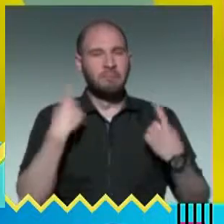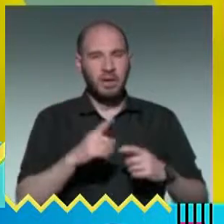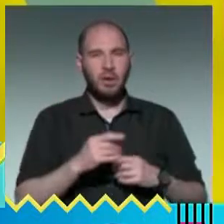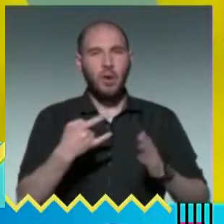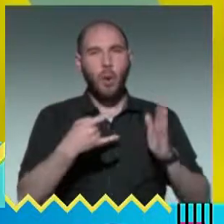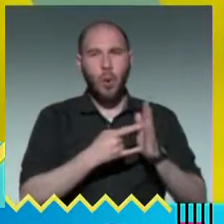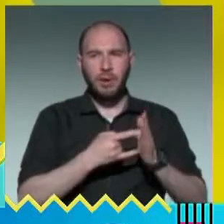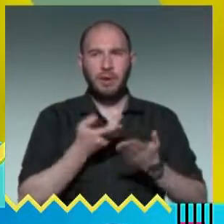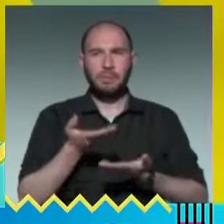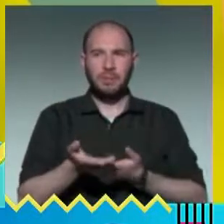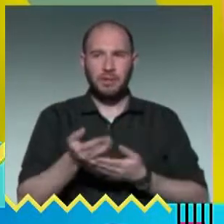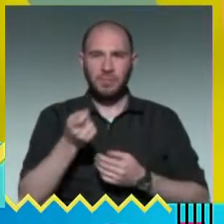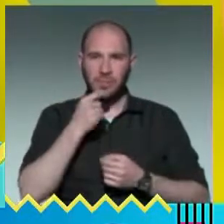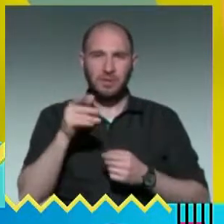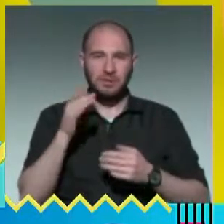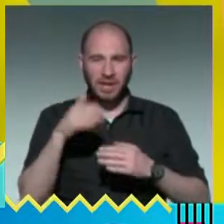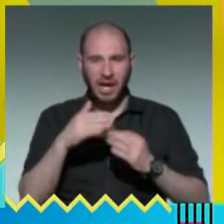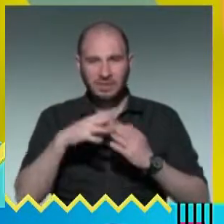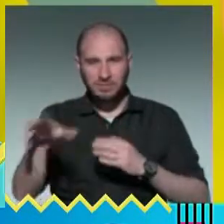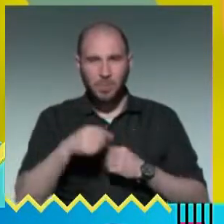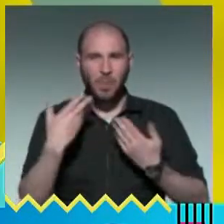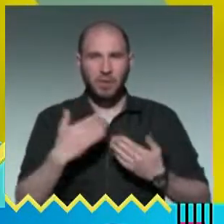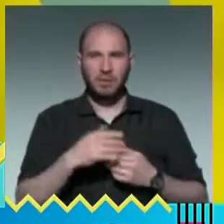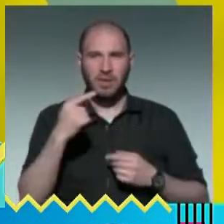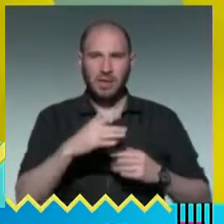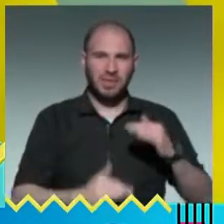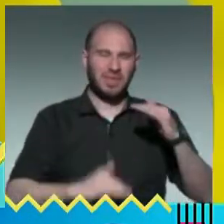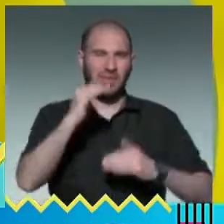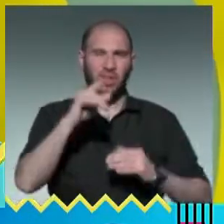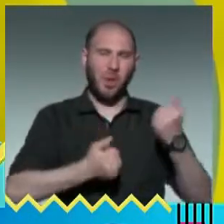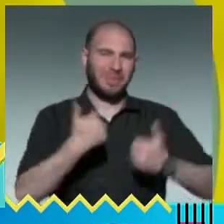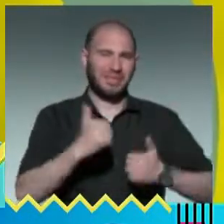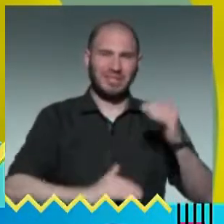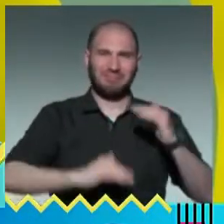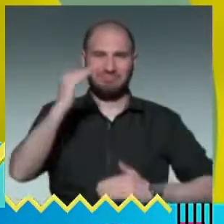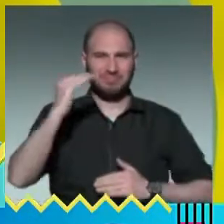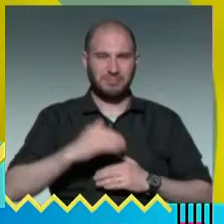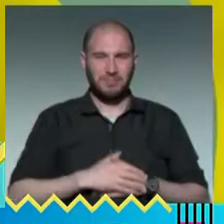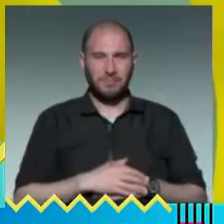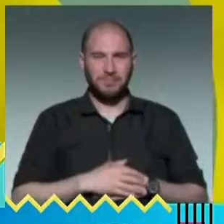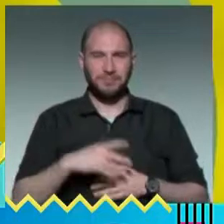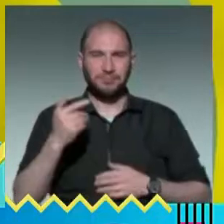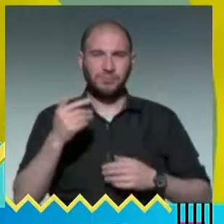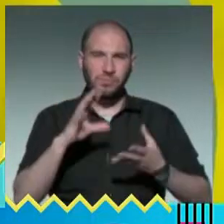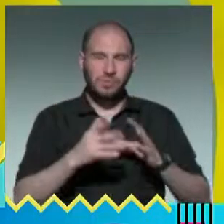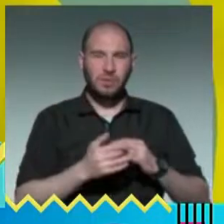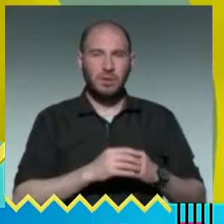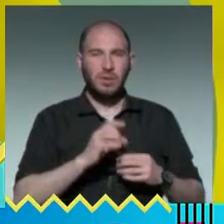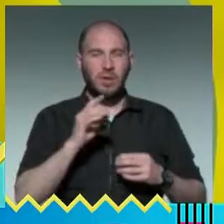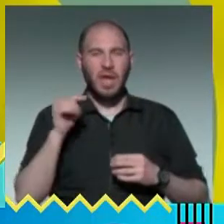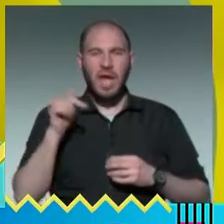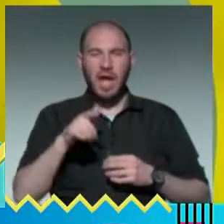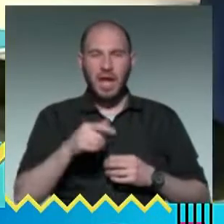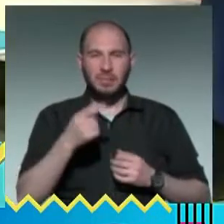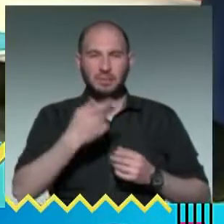Uber te puede ir a buscar con un Fiat Uno a tu casa. Y eso yo lo considero totalmente desleal, totalmente desigual, un trato totalmente, no se ha medido con la misma vara. Y